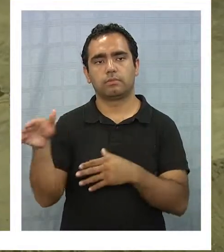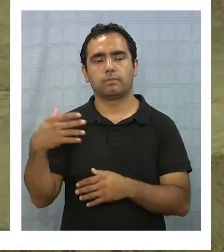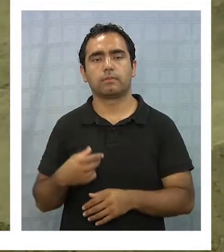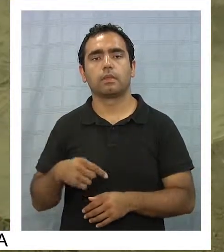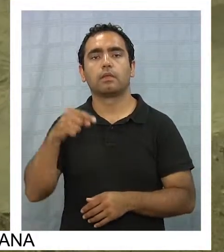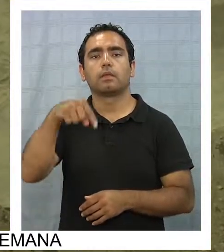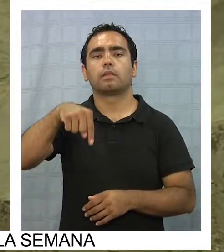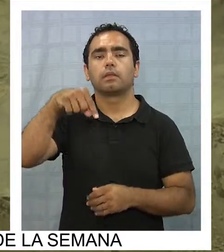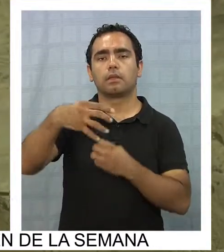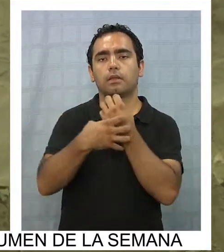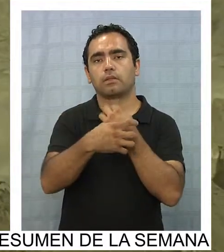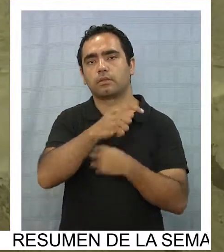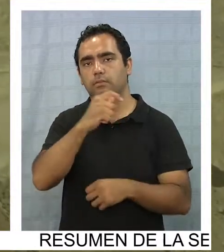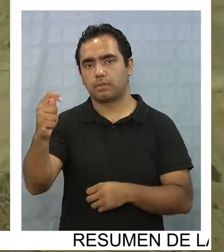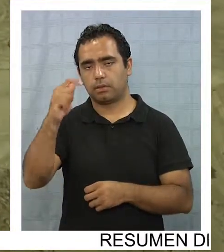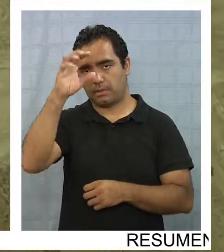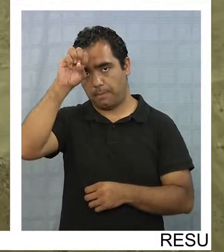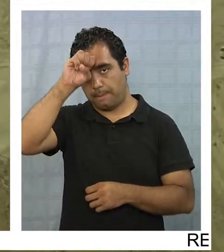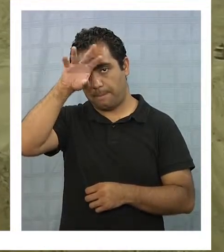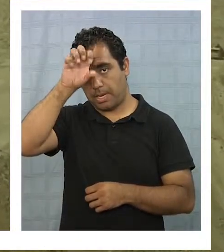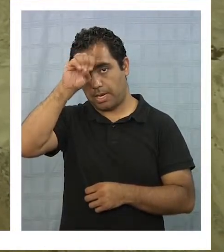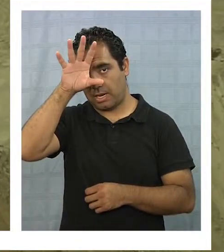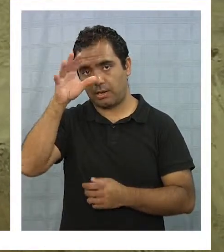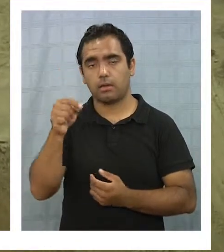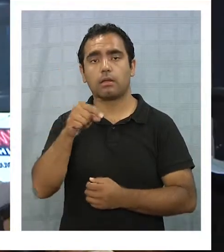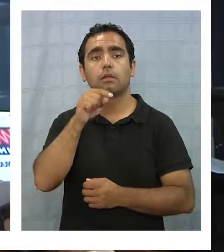minera, presenta